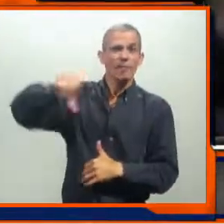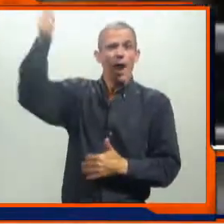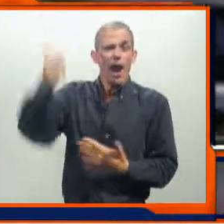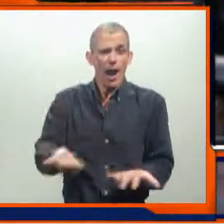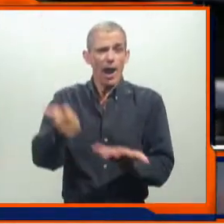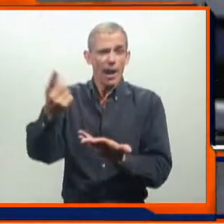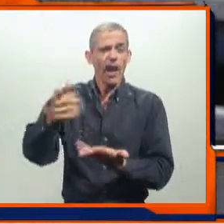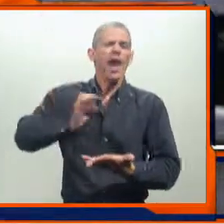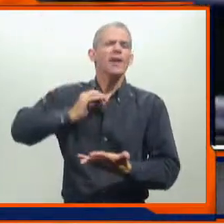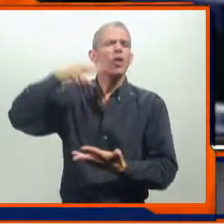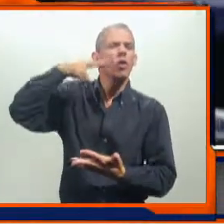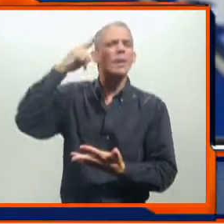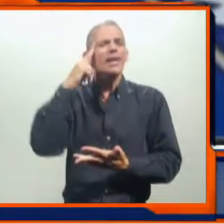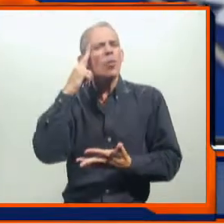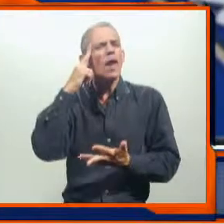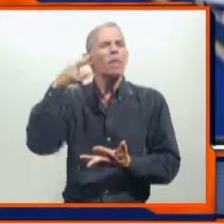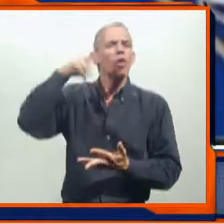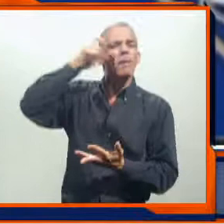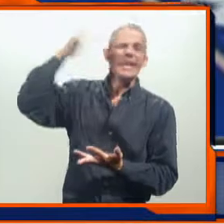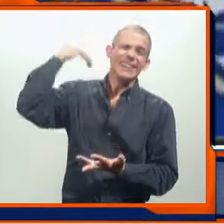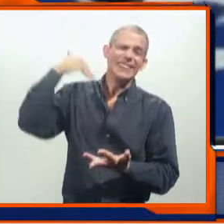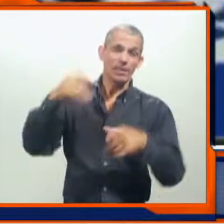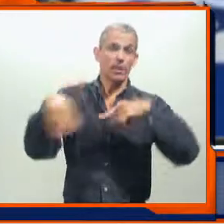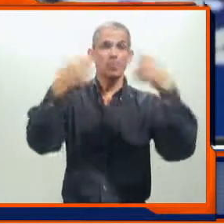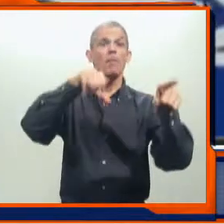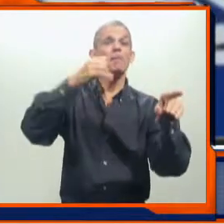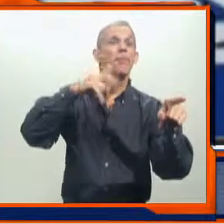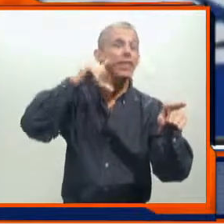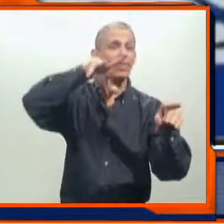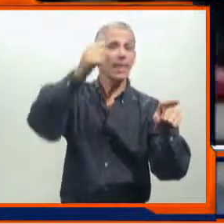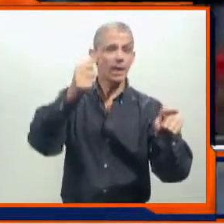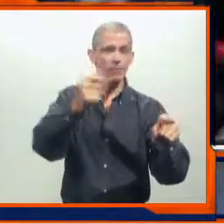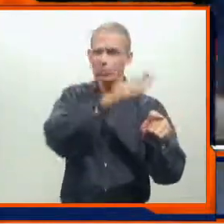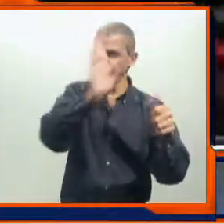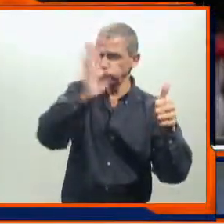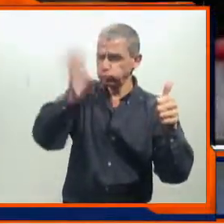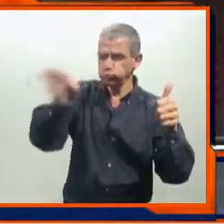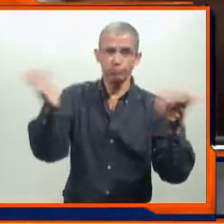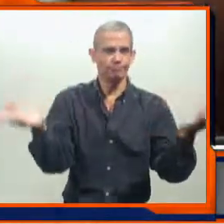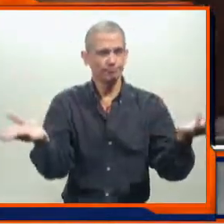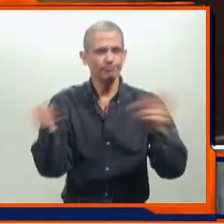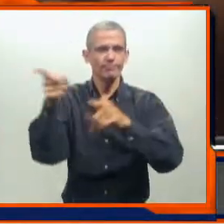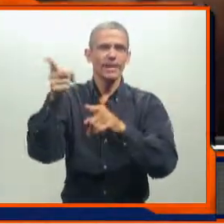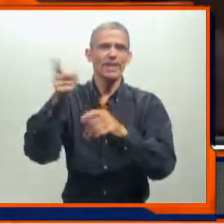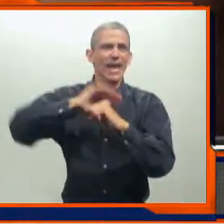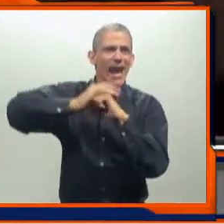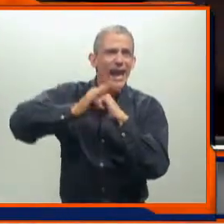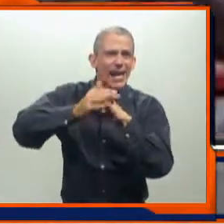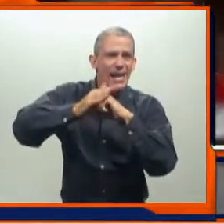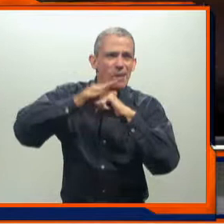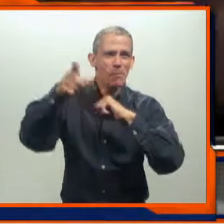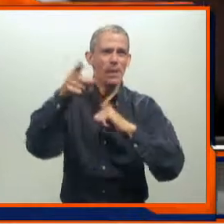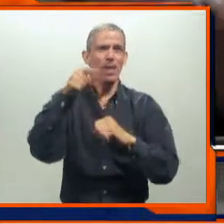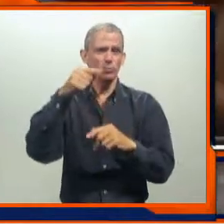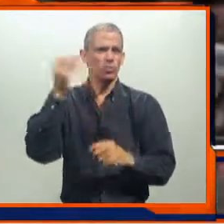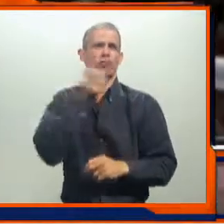el 2009-2010, hasta que el chino Marcos Maidana empezó a terminarlo. El rapado será el protagonista, el